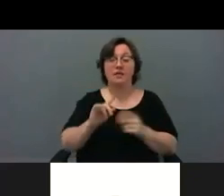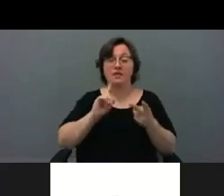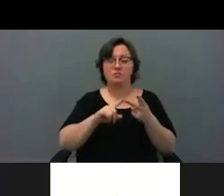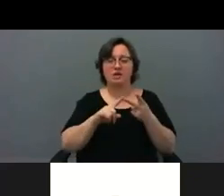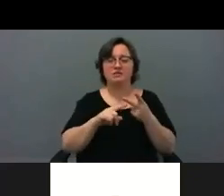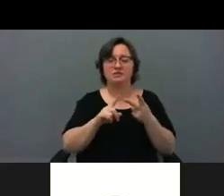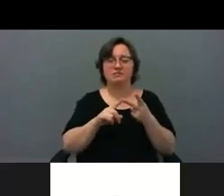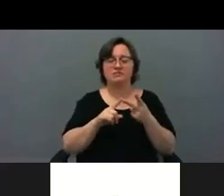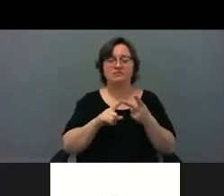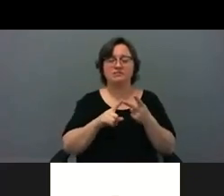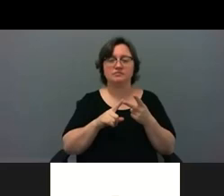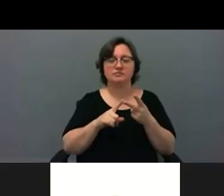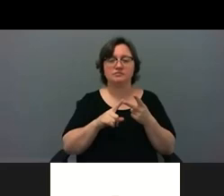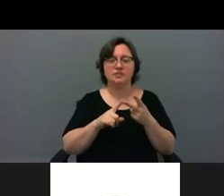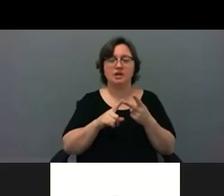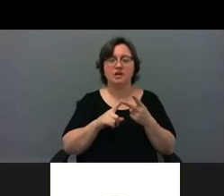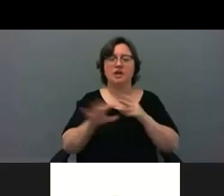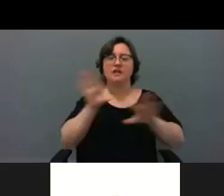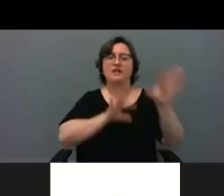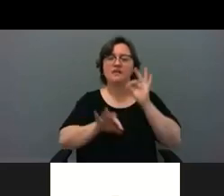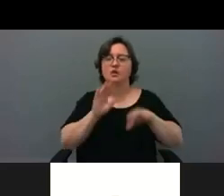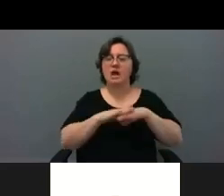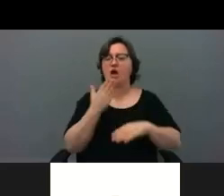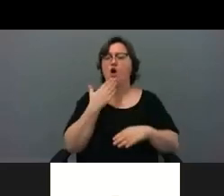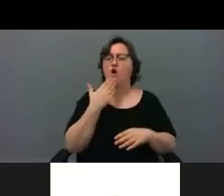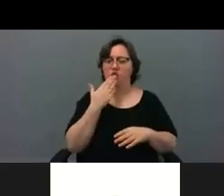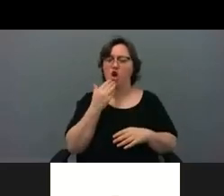También nos tomamos decisiones para el ocio.